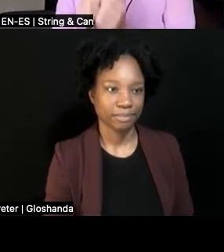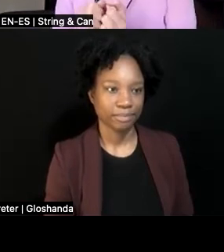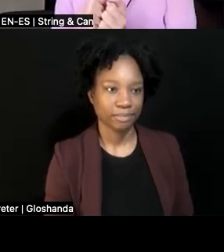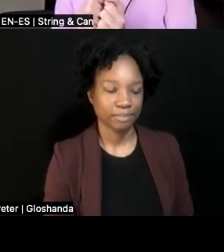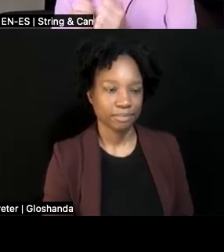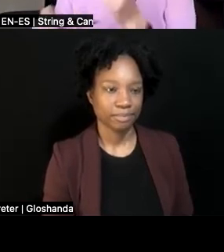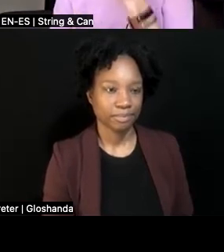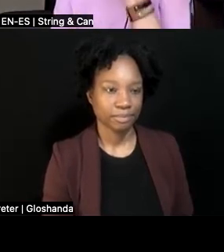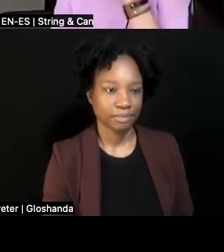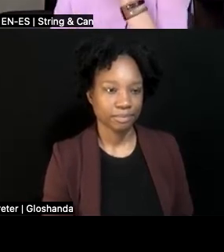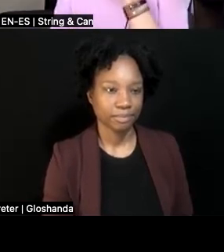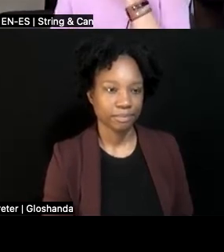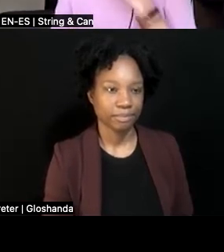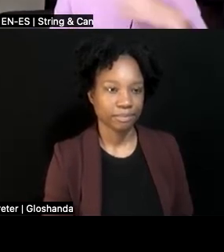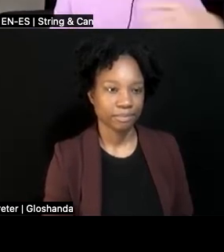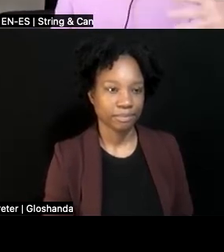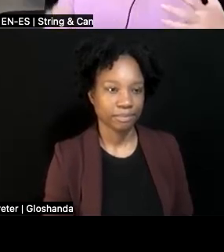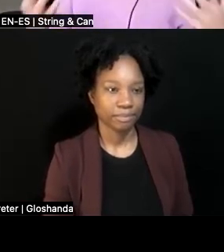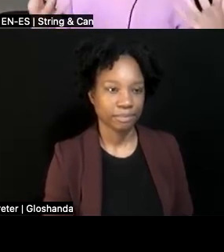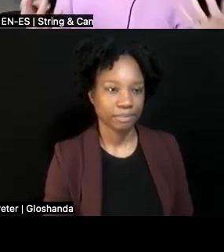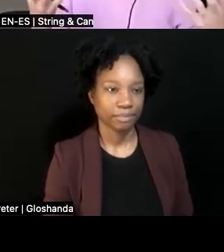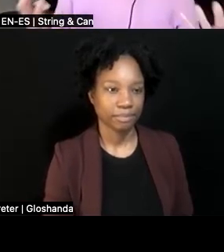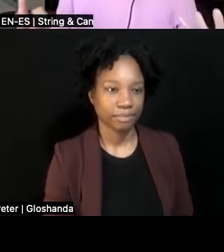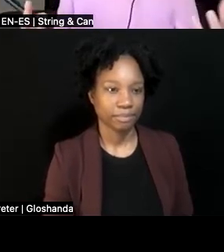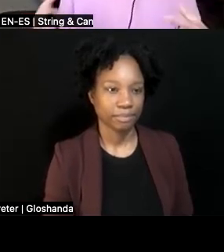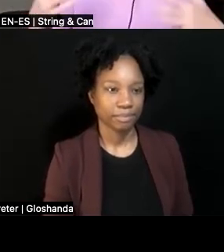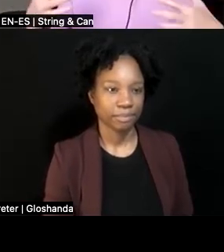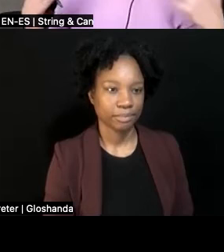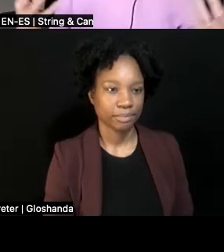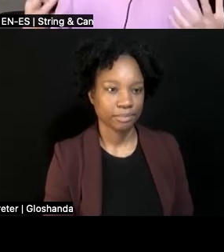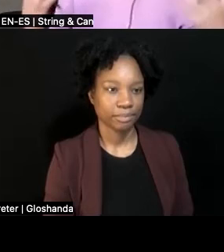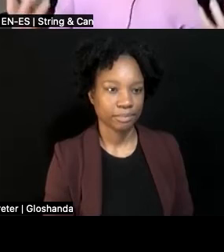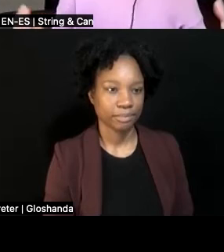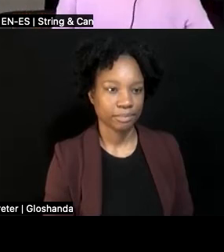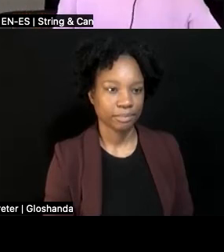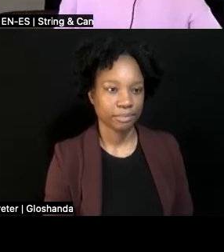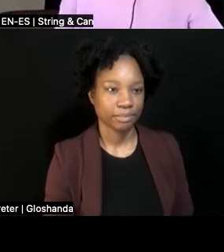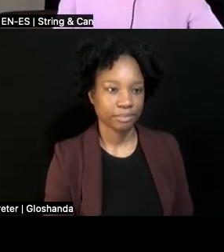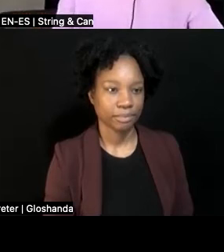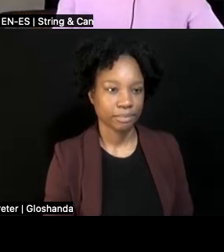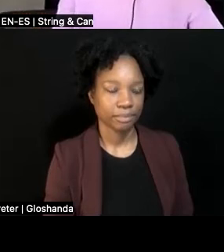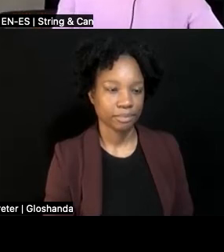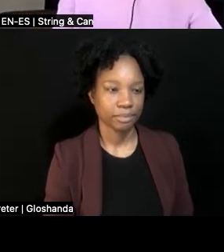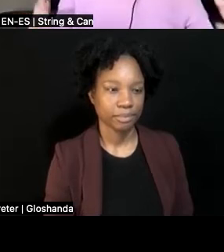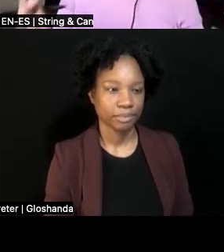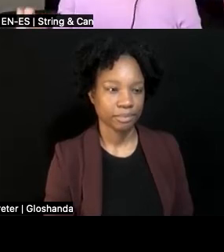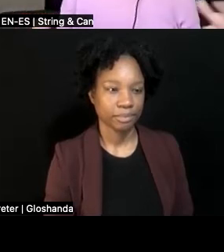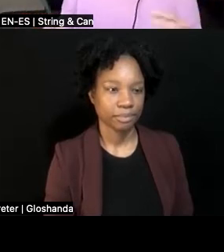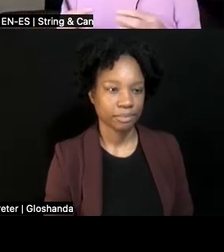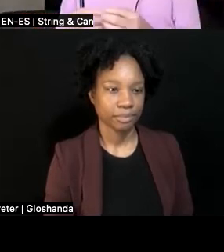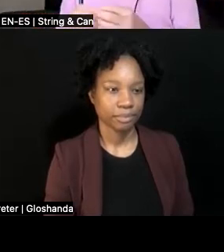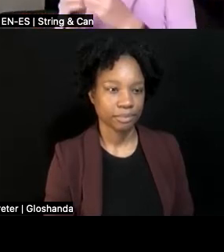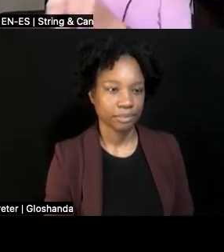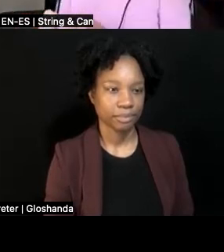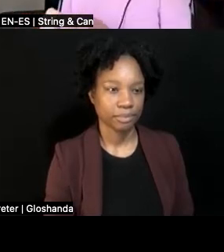mucha hambre para escuchar unas nuevas voces, esas voces que siempre estaban, voces